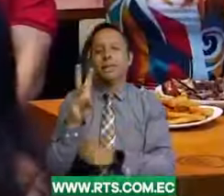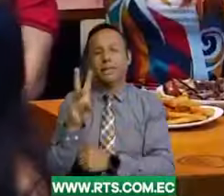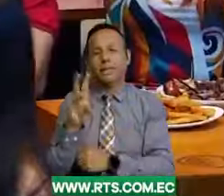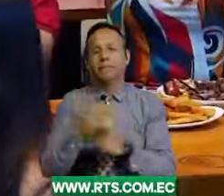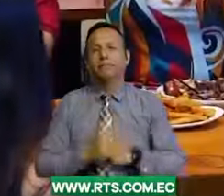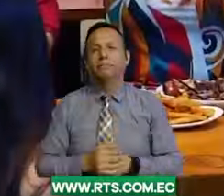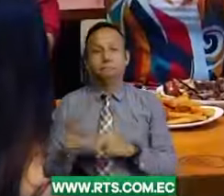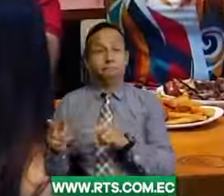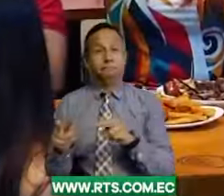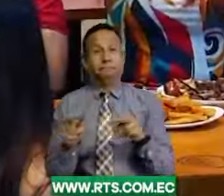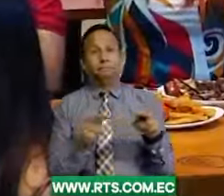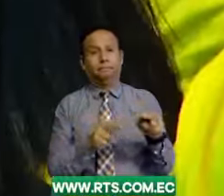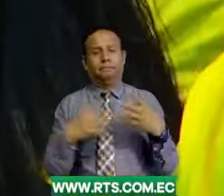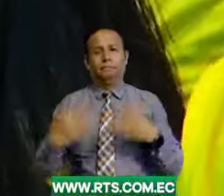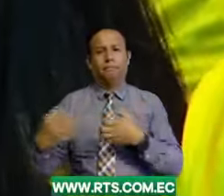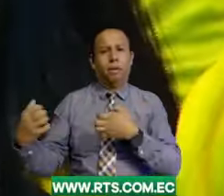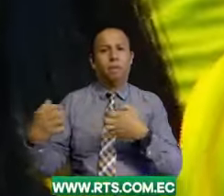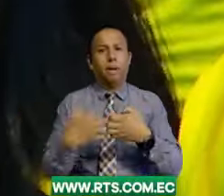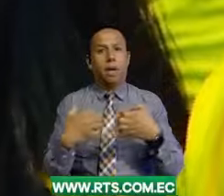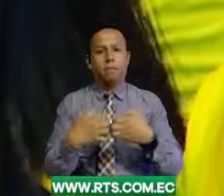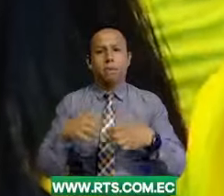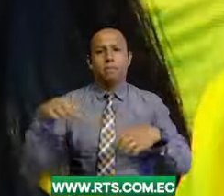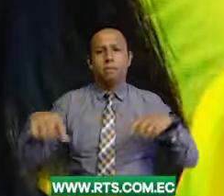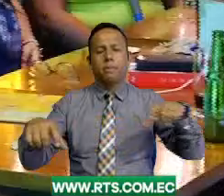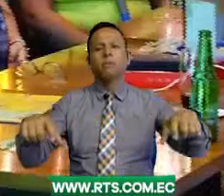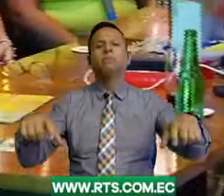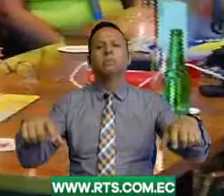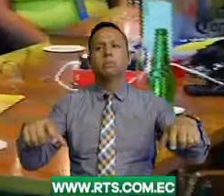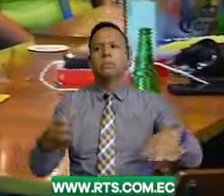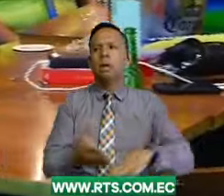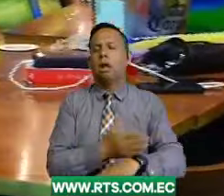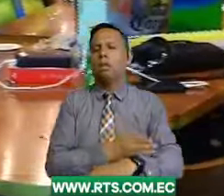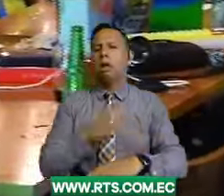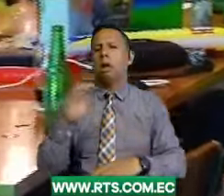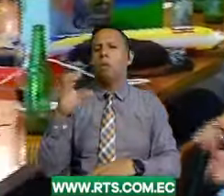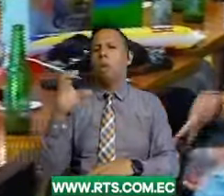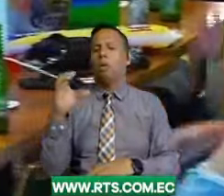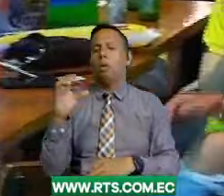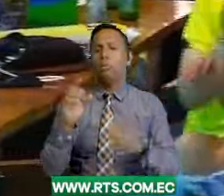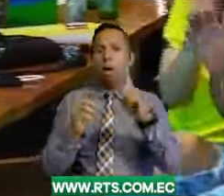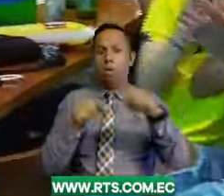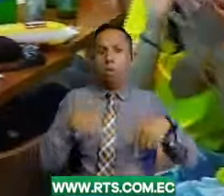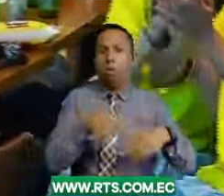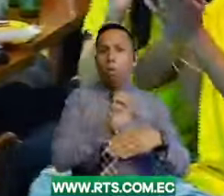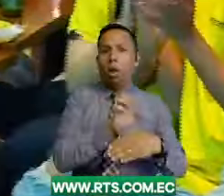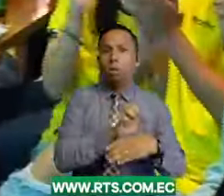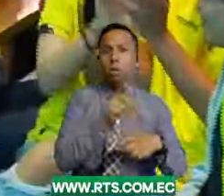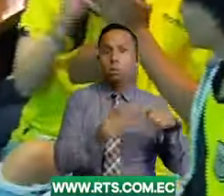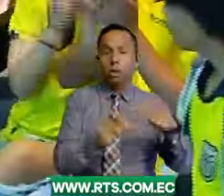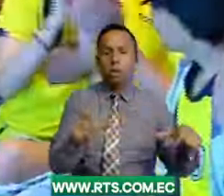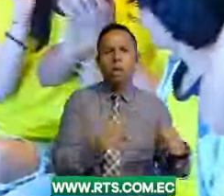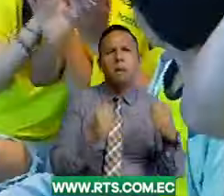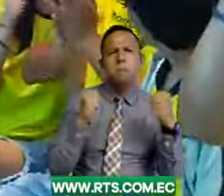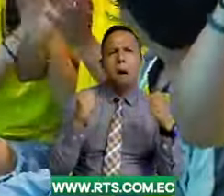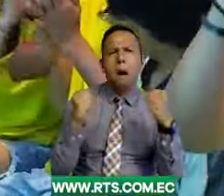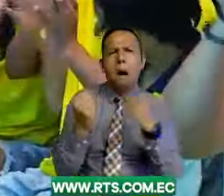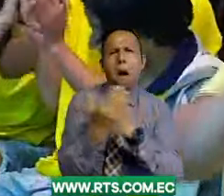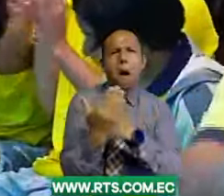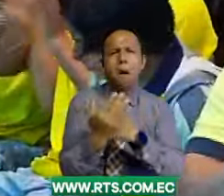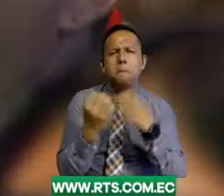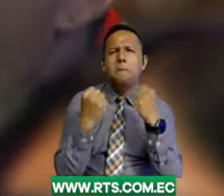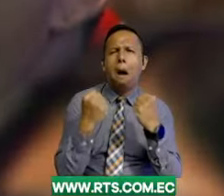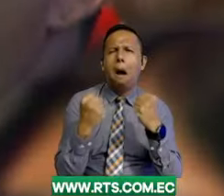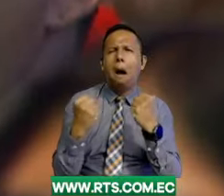2026. El partido se jugó en Colombia, pero en Ecuador todos animábamos a nuestros futbolistas para traer